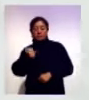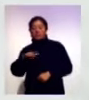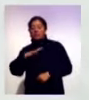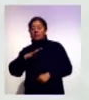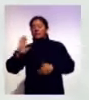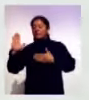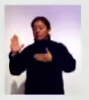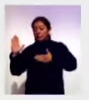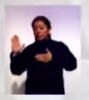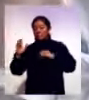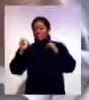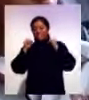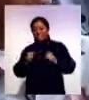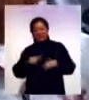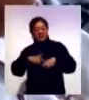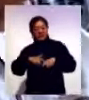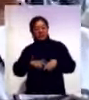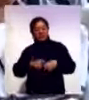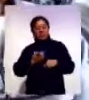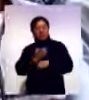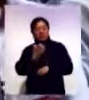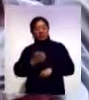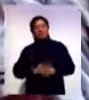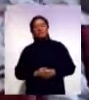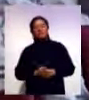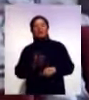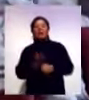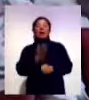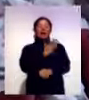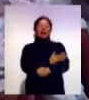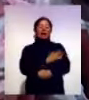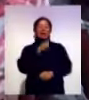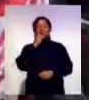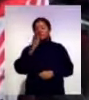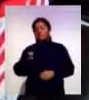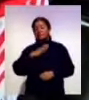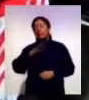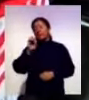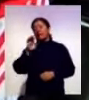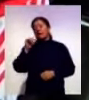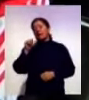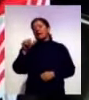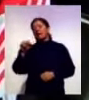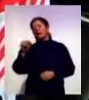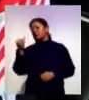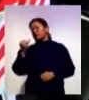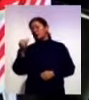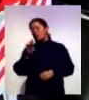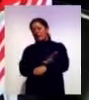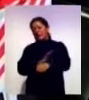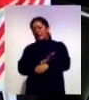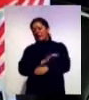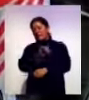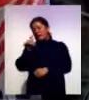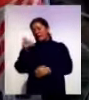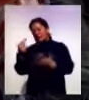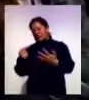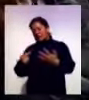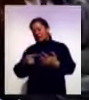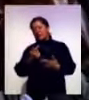con las juventudes del estado. Lo anterior, al resaltar el sistema estatal de becas y otras acciones que benefician directamente a este sector